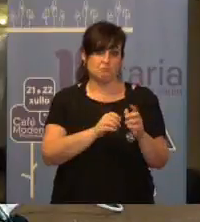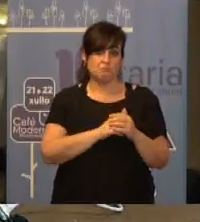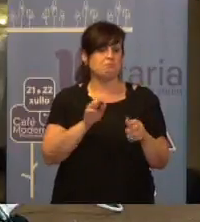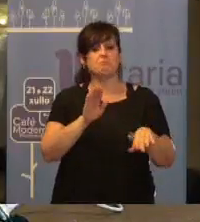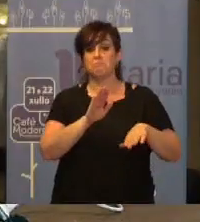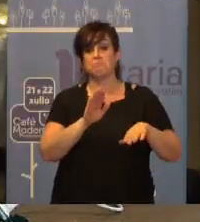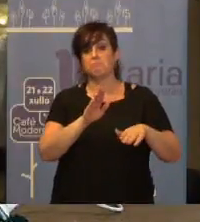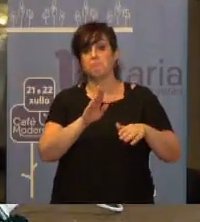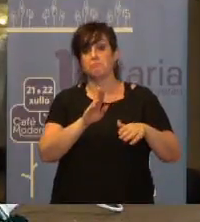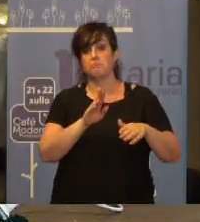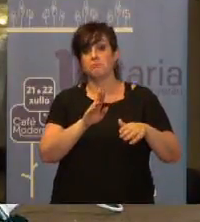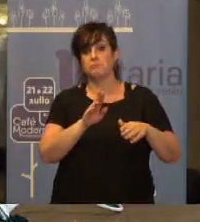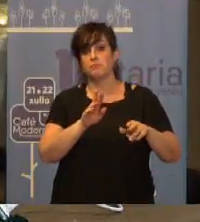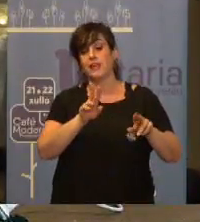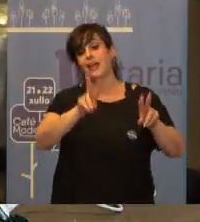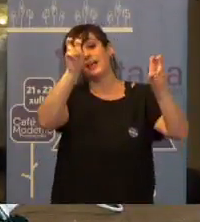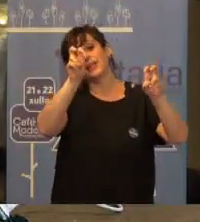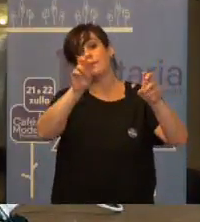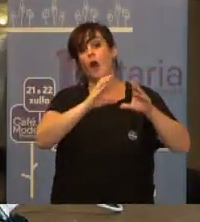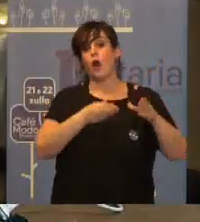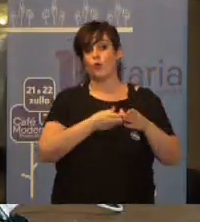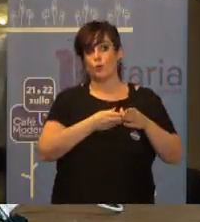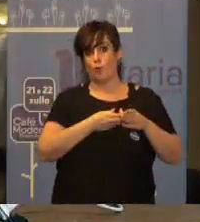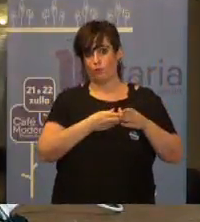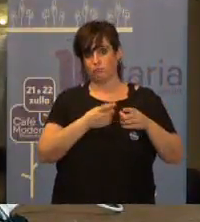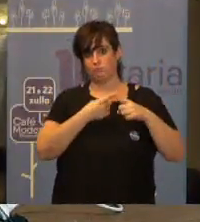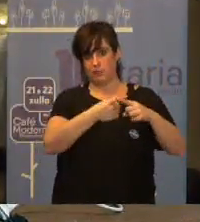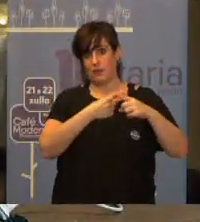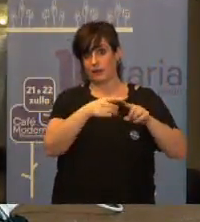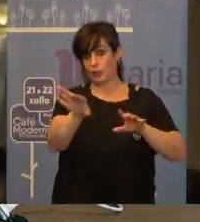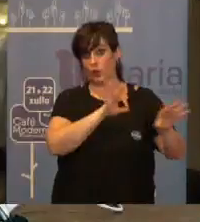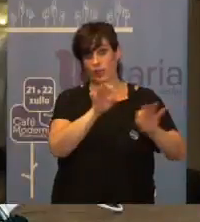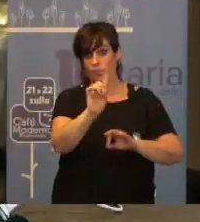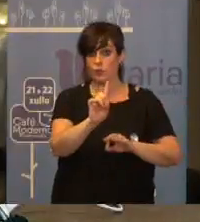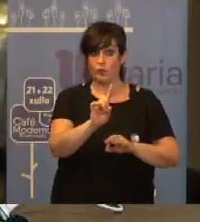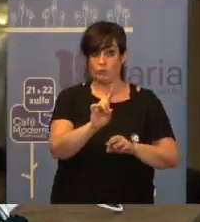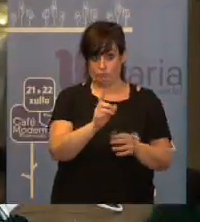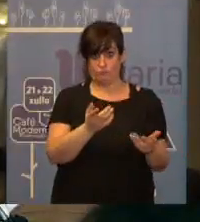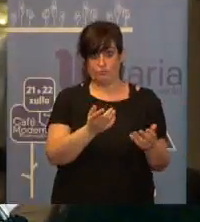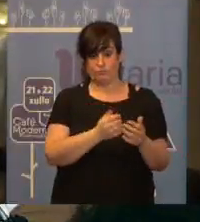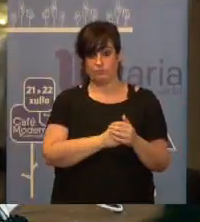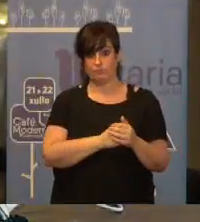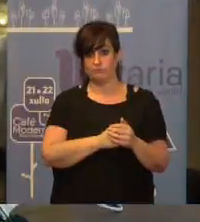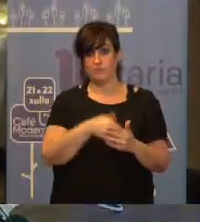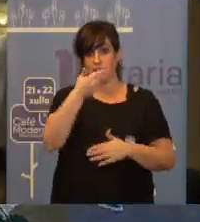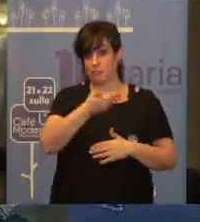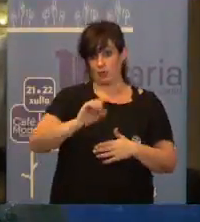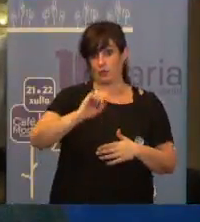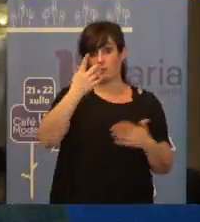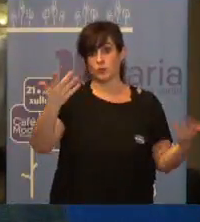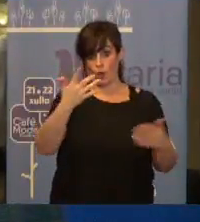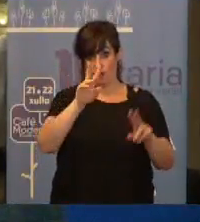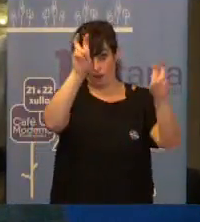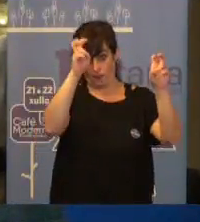bipartito, especialmente con esta ausencia de decisión sobre este asunto que me parece, porque o máis importante nun país é o diñeiro, a